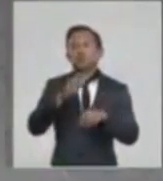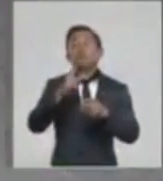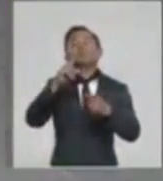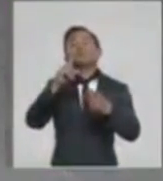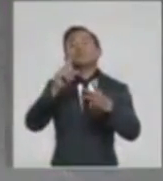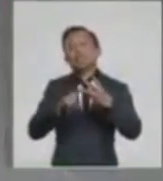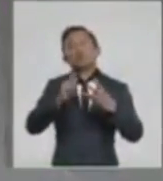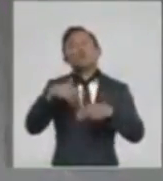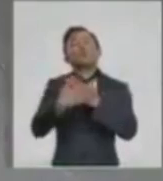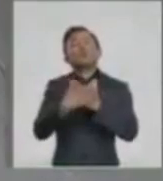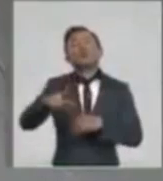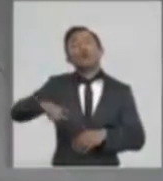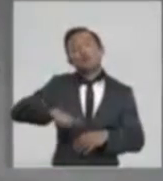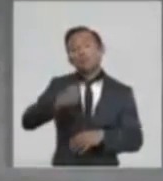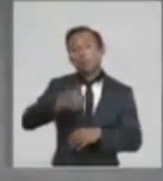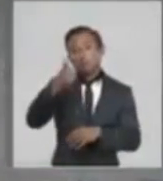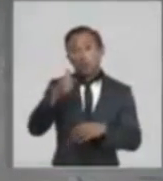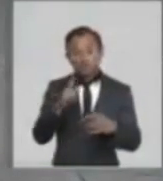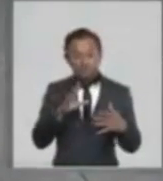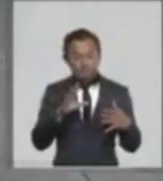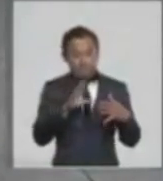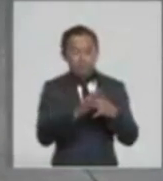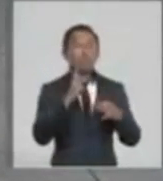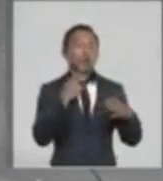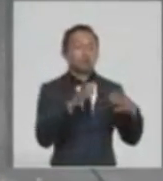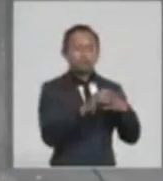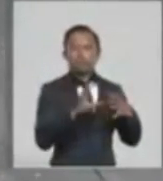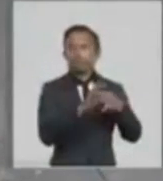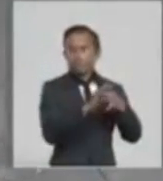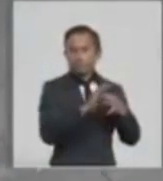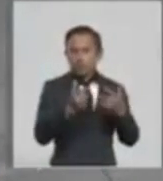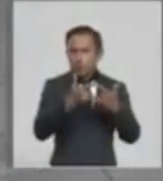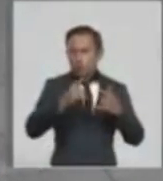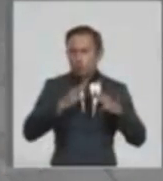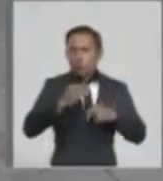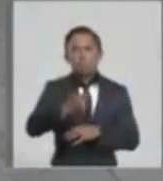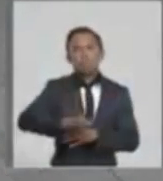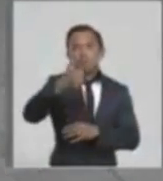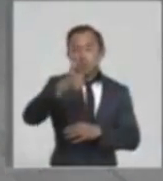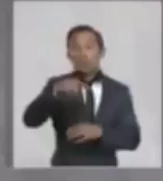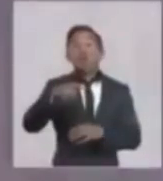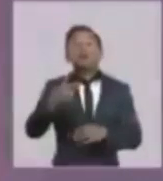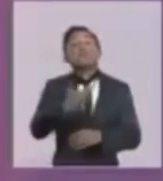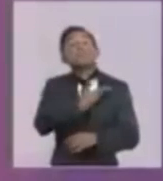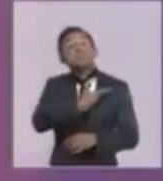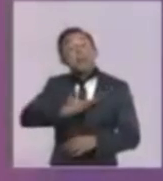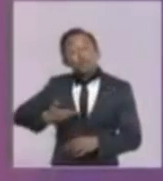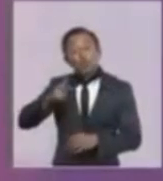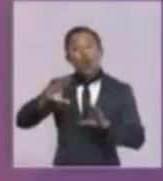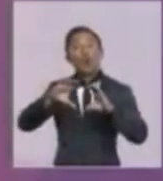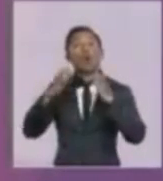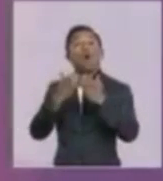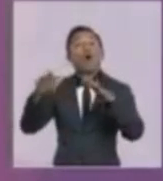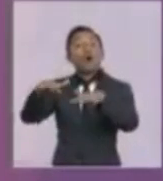primer gobierno de coalición en la historia de nuestro país, donde el presidente verdaderamente rinde cuentas frente al Congreso, donde el